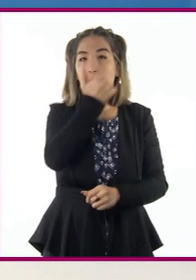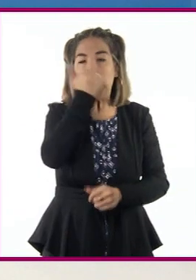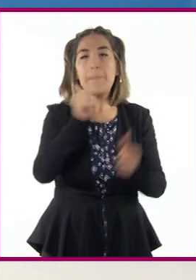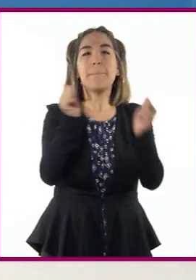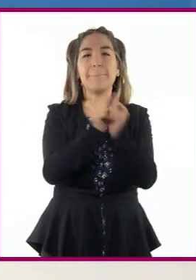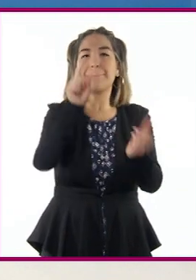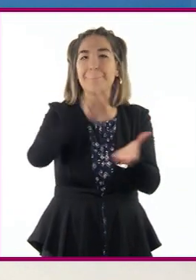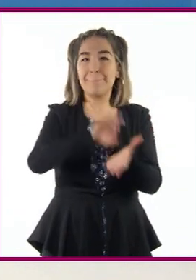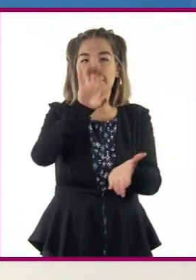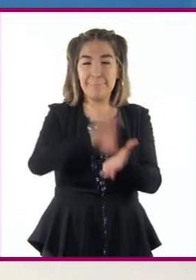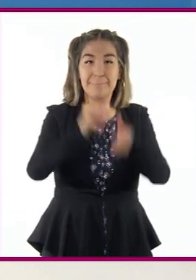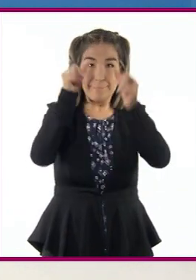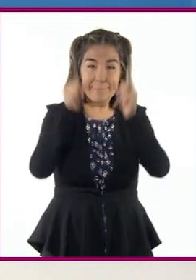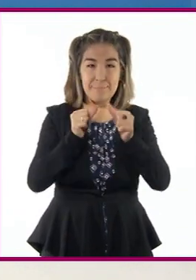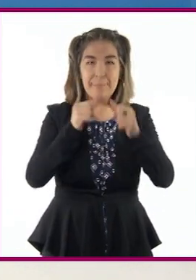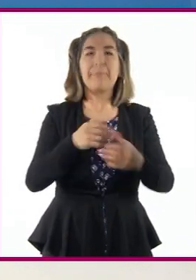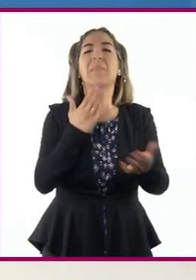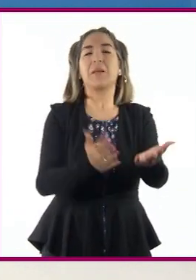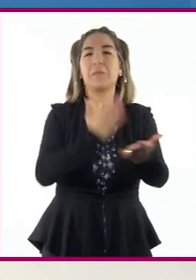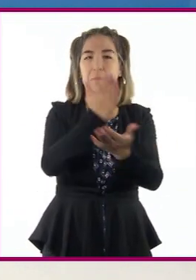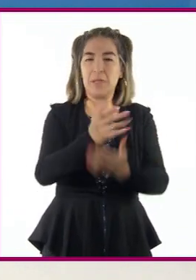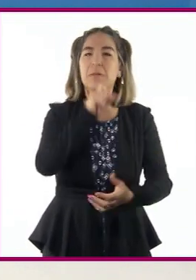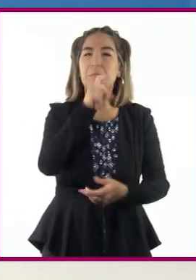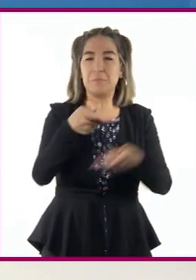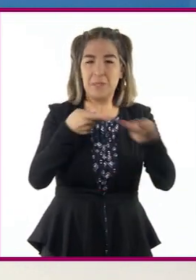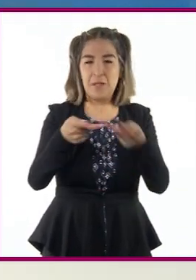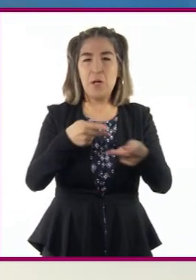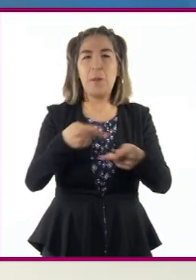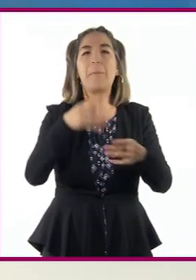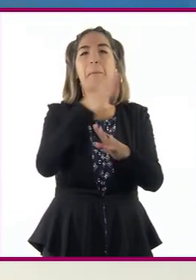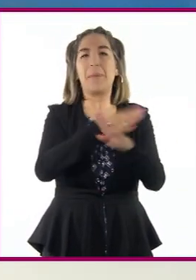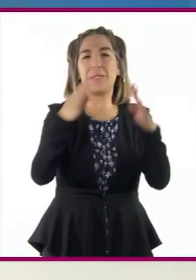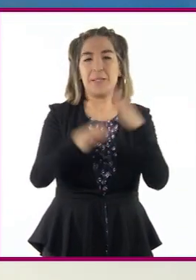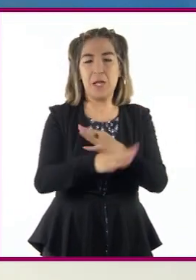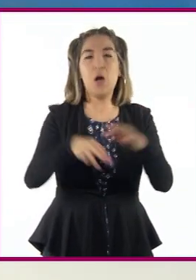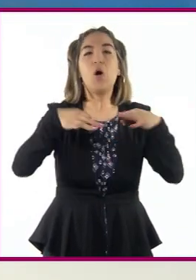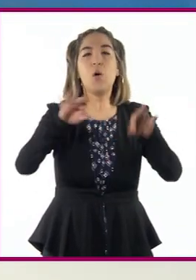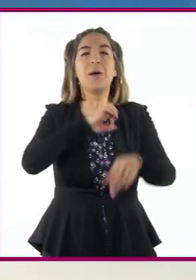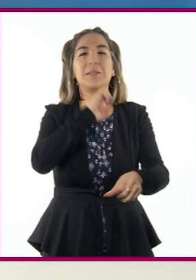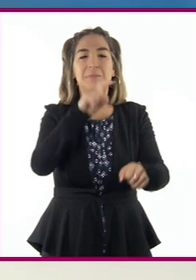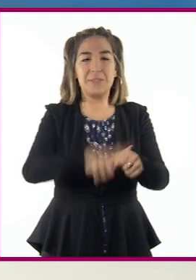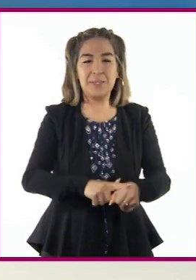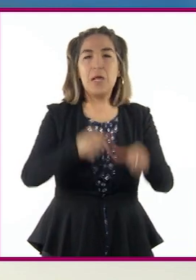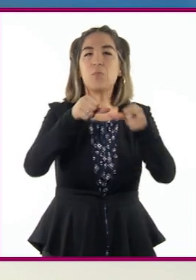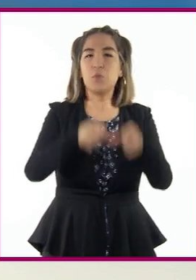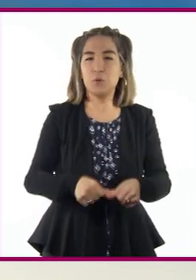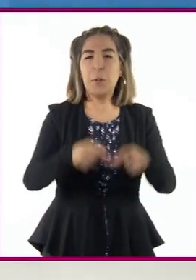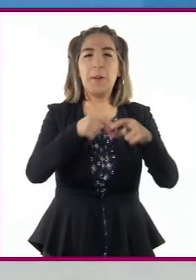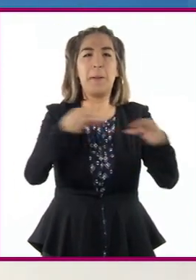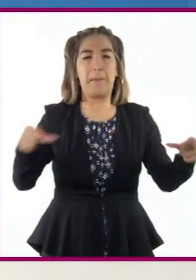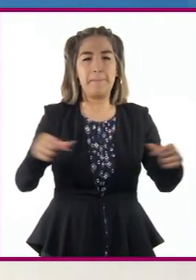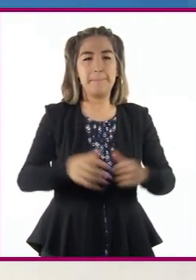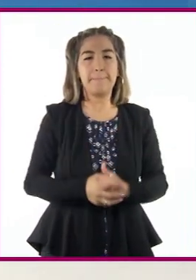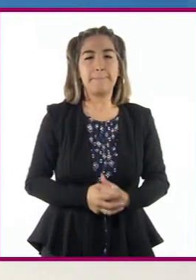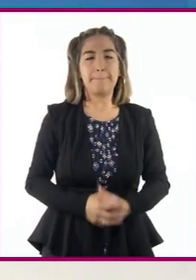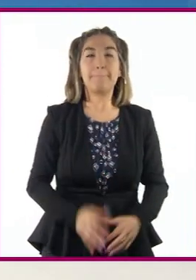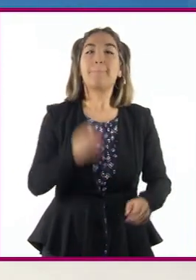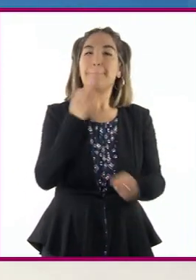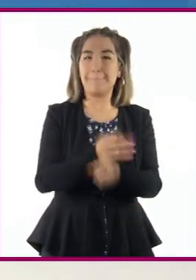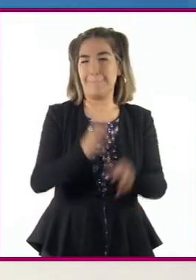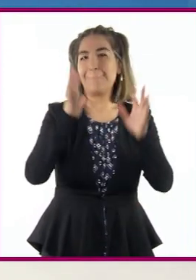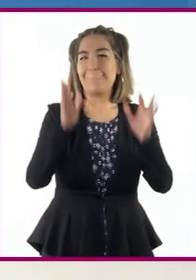con discapacidad visual les pedimos que también preparen sus materiales, hojas layer, punzón y regleta. Ahora